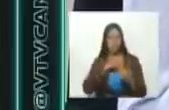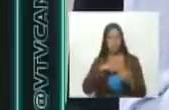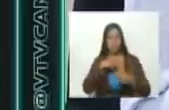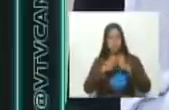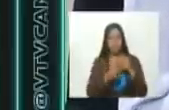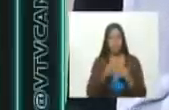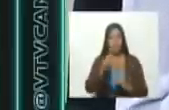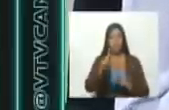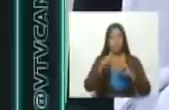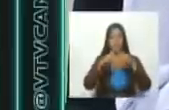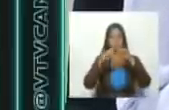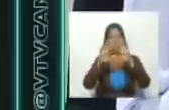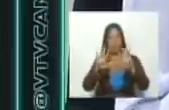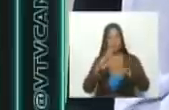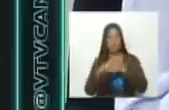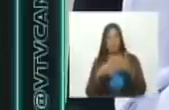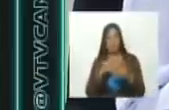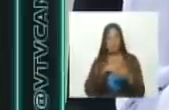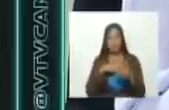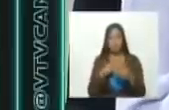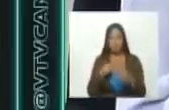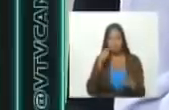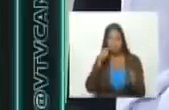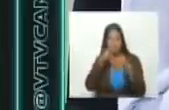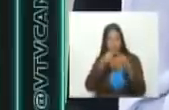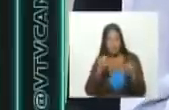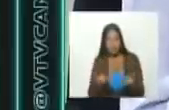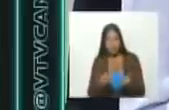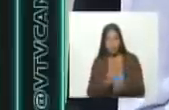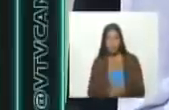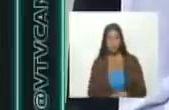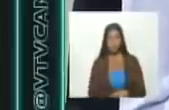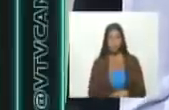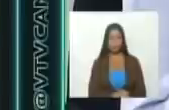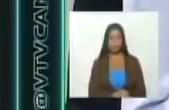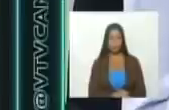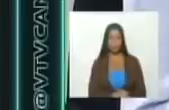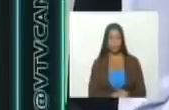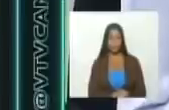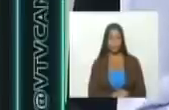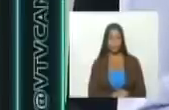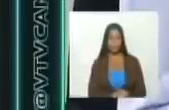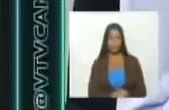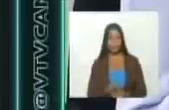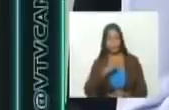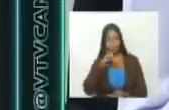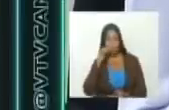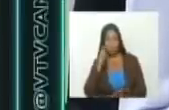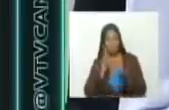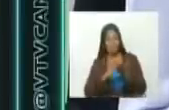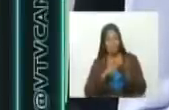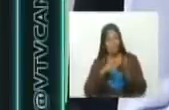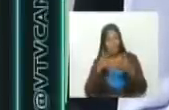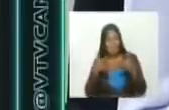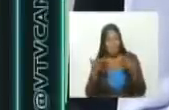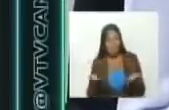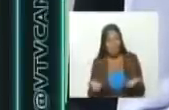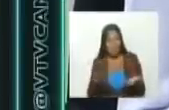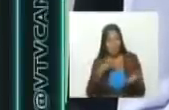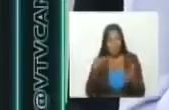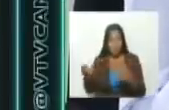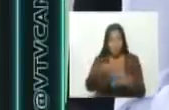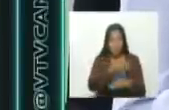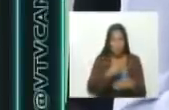elaborando un 1x10 mucho más fiable, mucho más preciso, algo que sirva realmente para